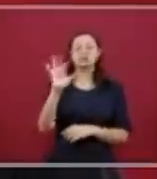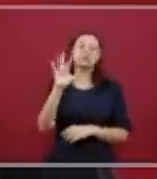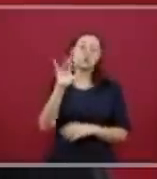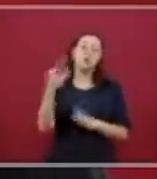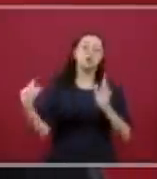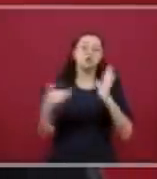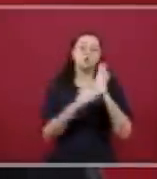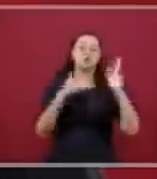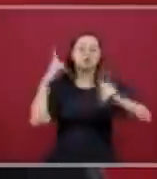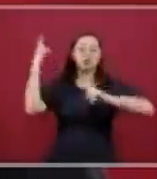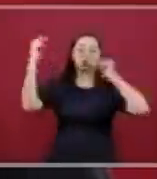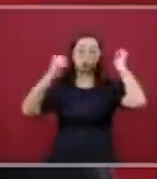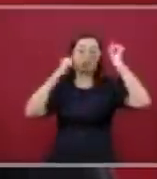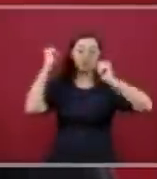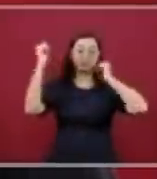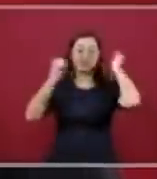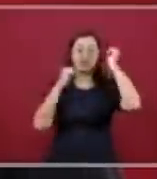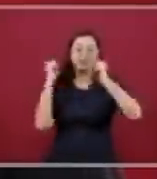turistas.